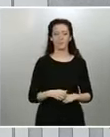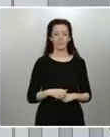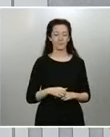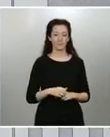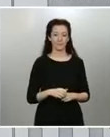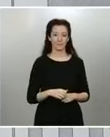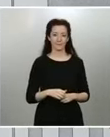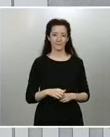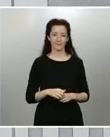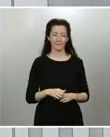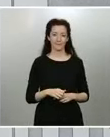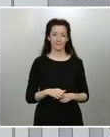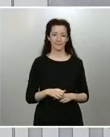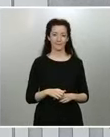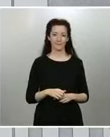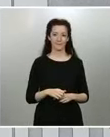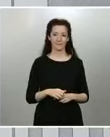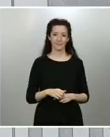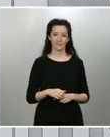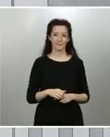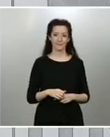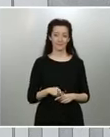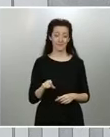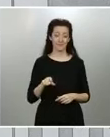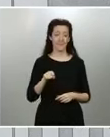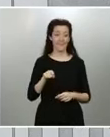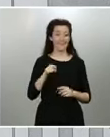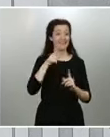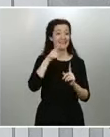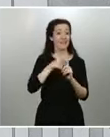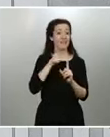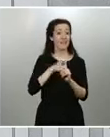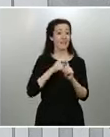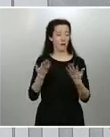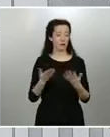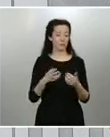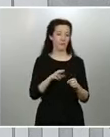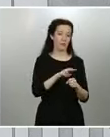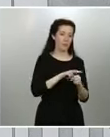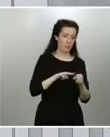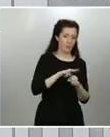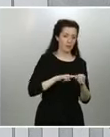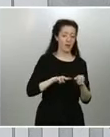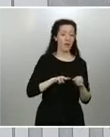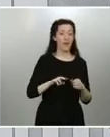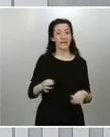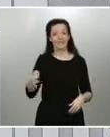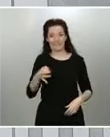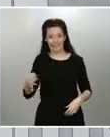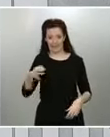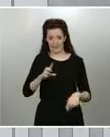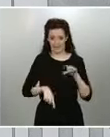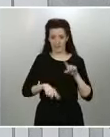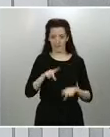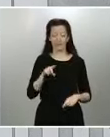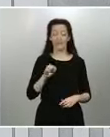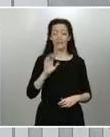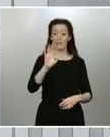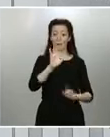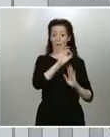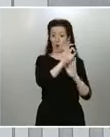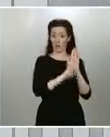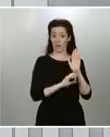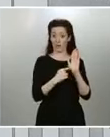es la provincia o la isla pero como usted sabe que como figura también explícitamente en la orden de gobernanza hay propuestas distintas que